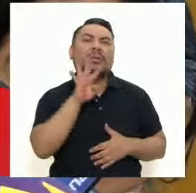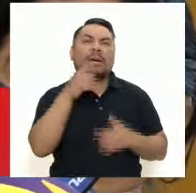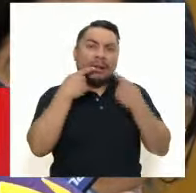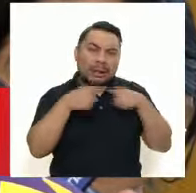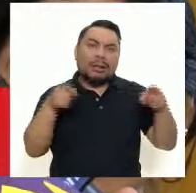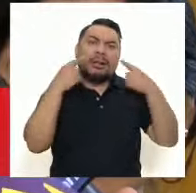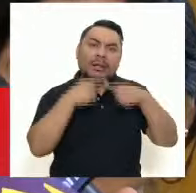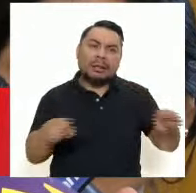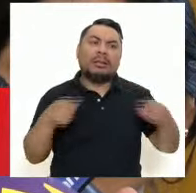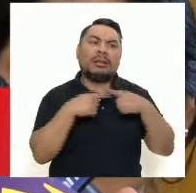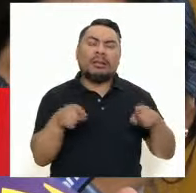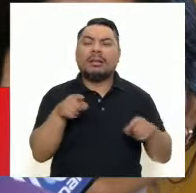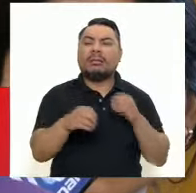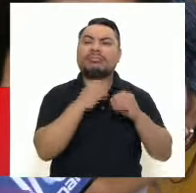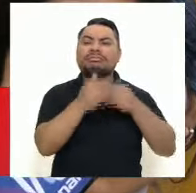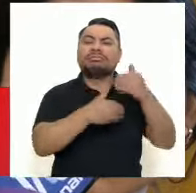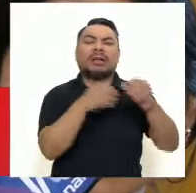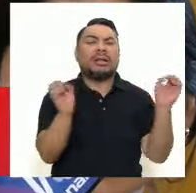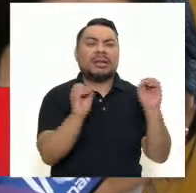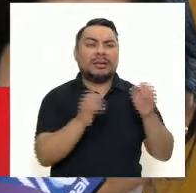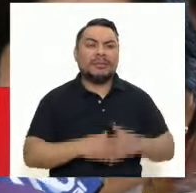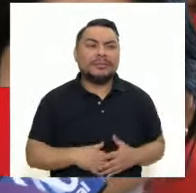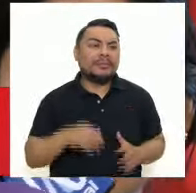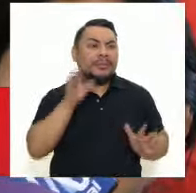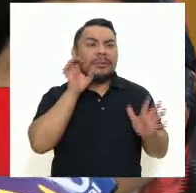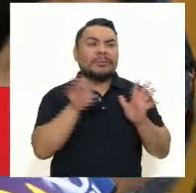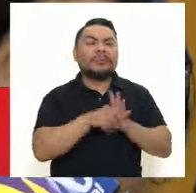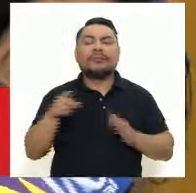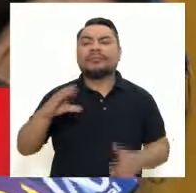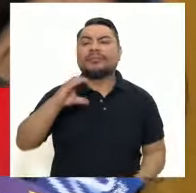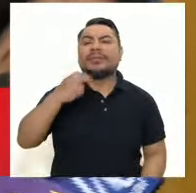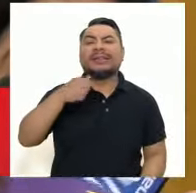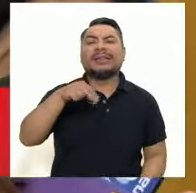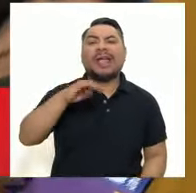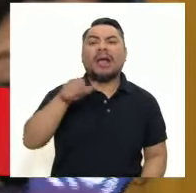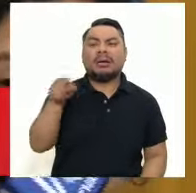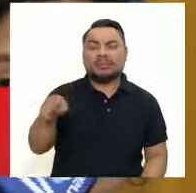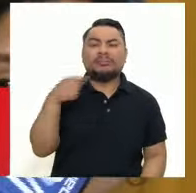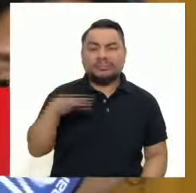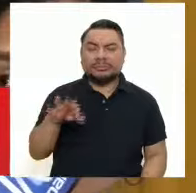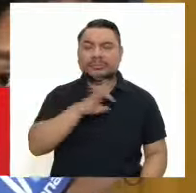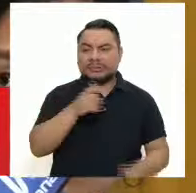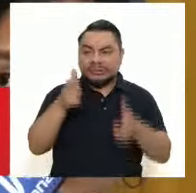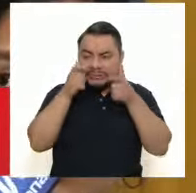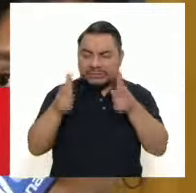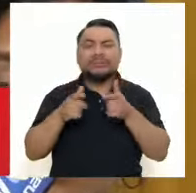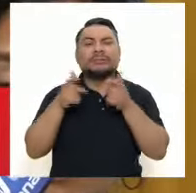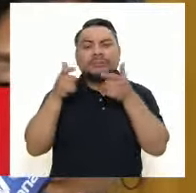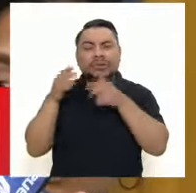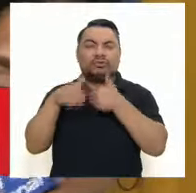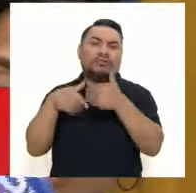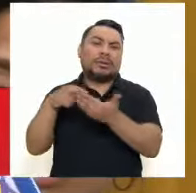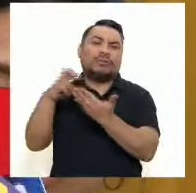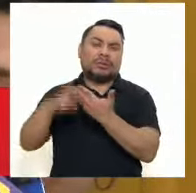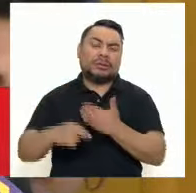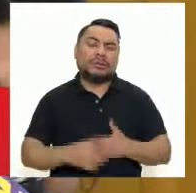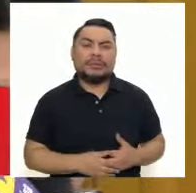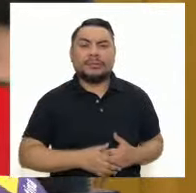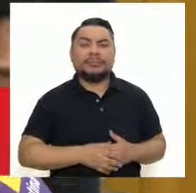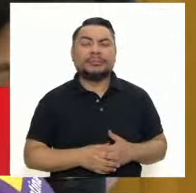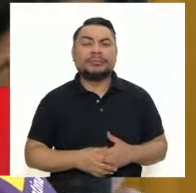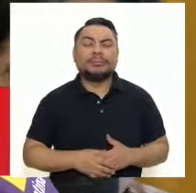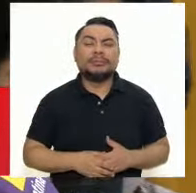nación y no veo ningún tipo de avance por ejemplo chinecas vamos a fiscalizar y vamos a monitorear todos estos proyectos proyectos usted